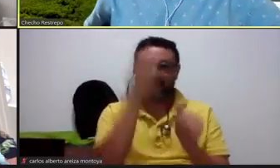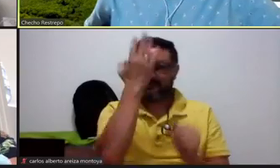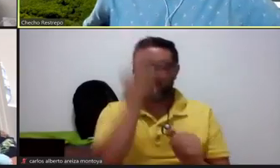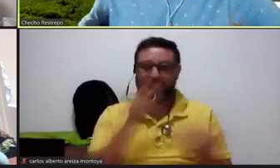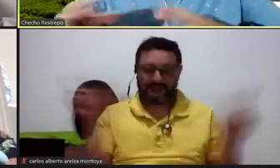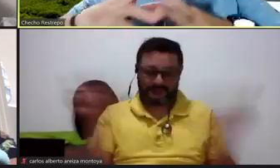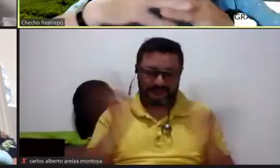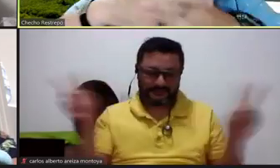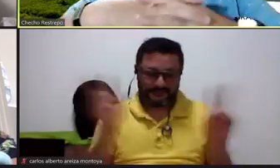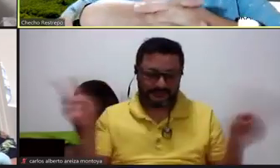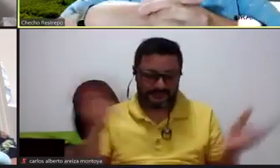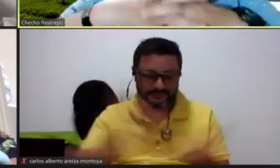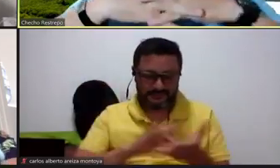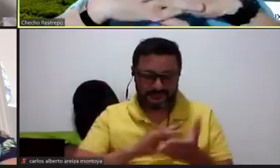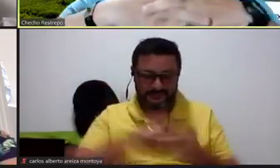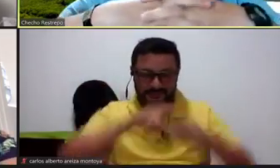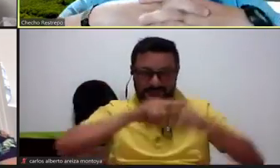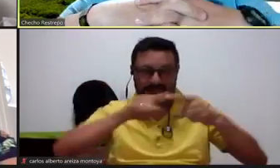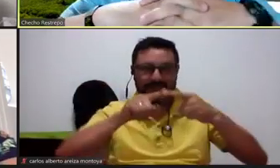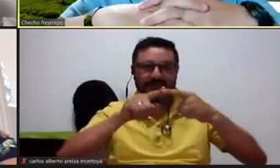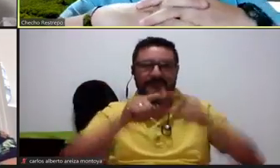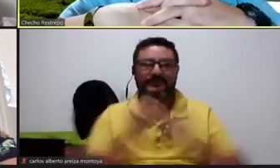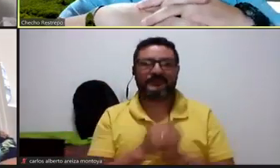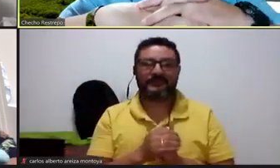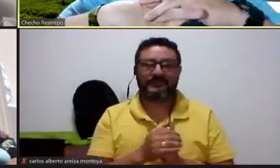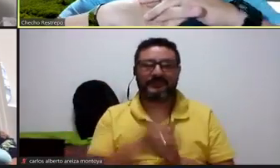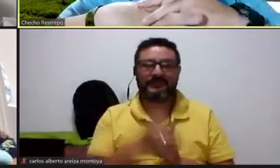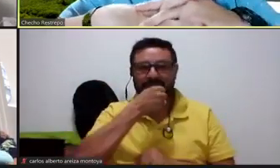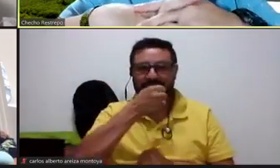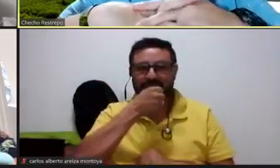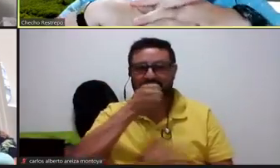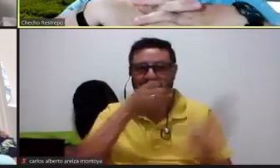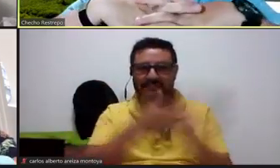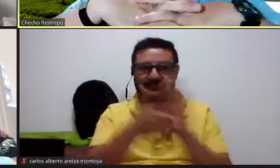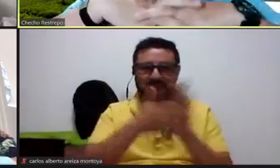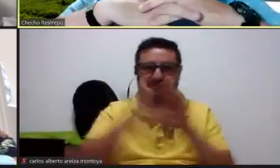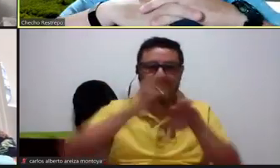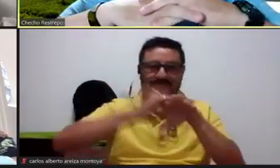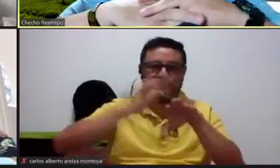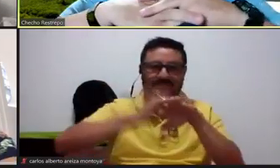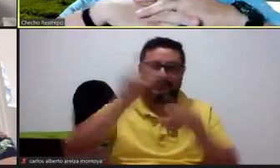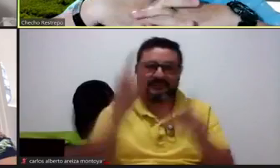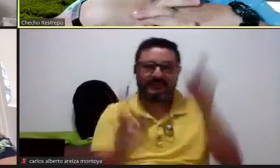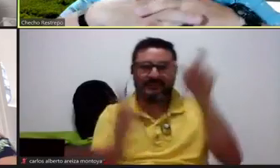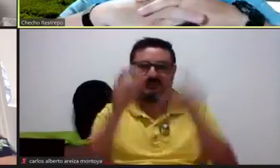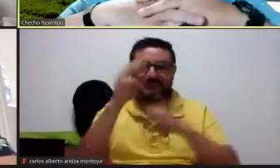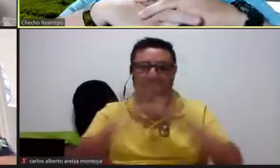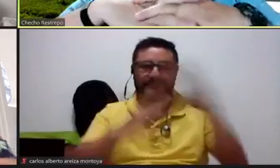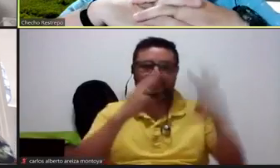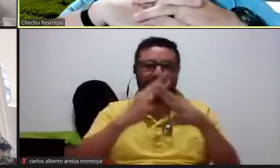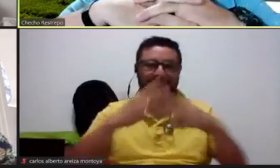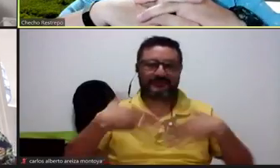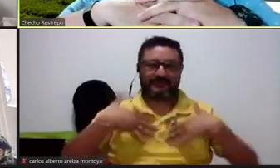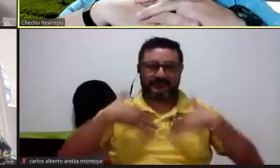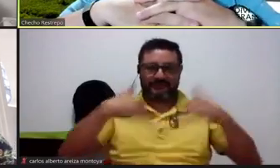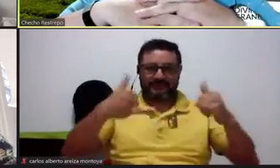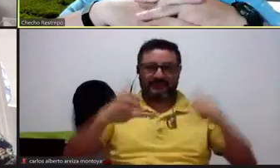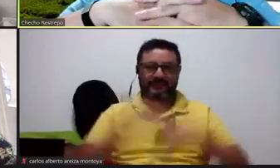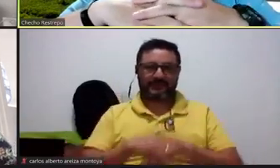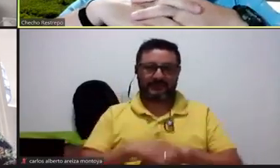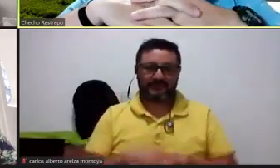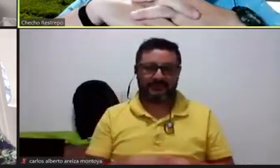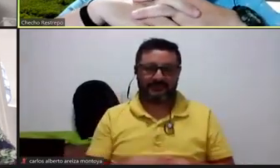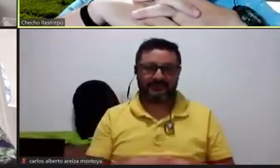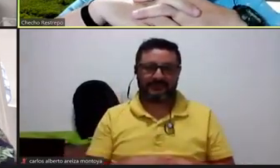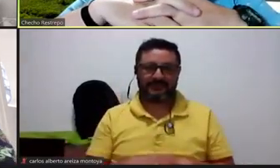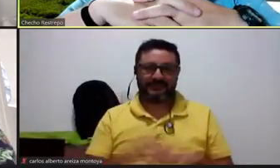programa semanal, su magazine deportivo con invitados del mundo deportivo. Felices hoy en el horario de las